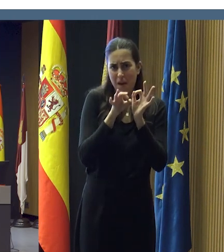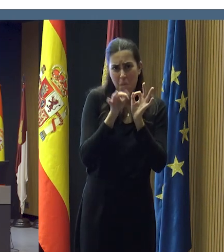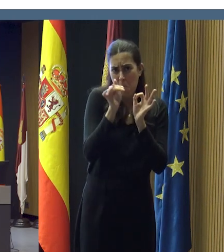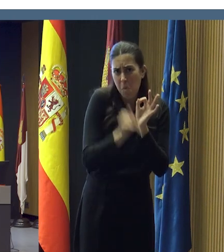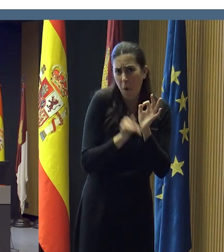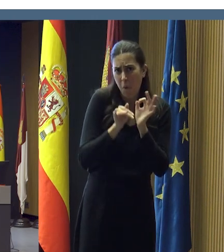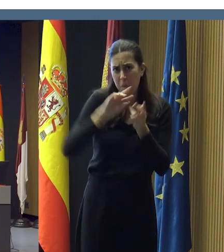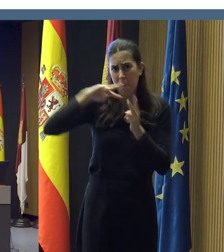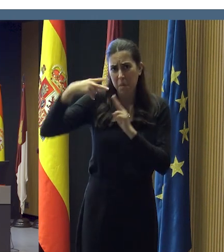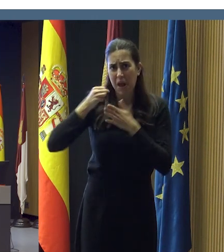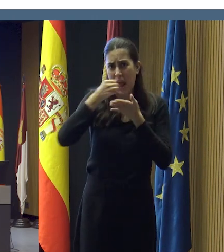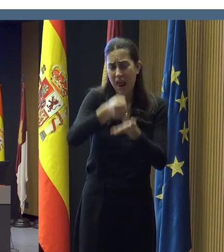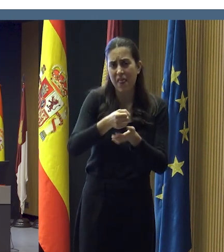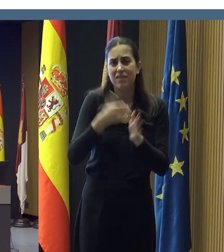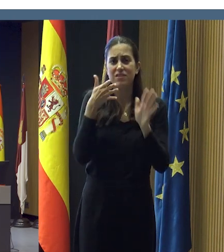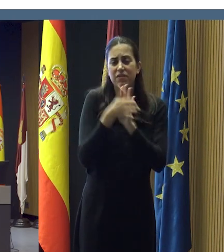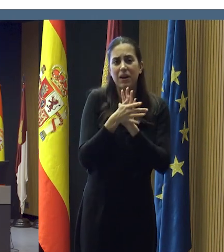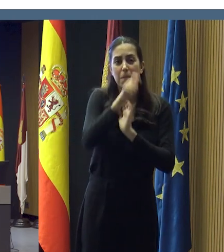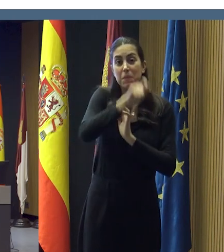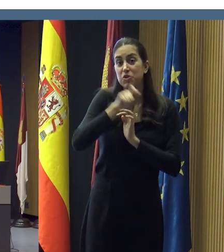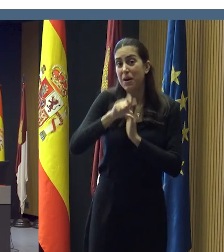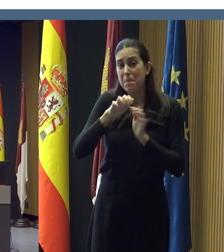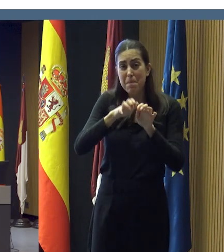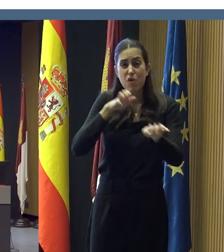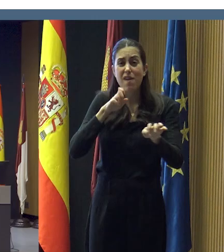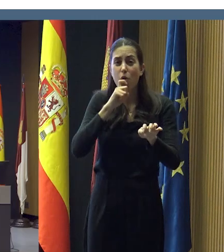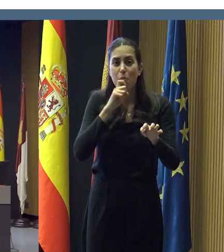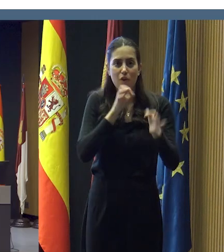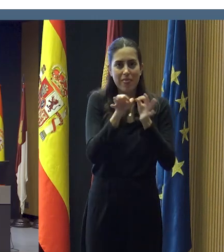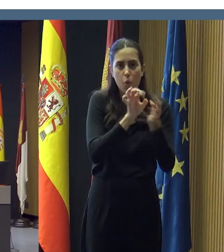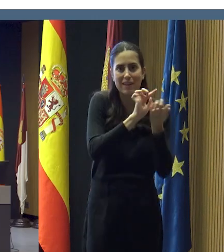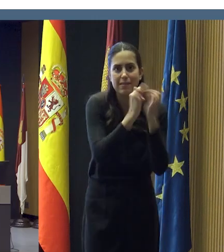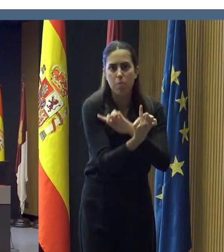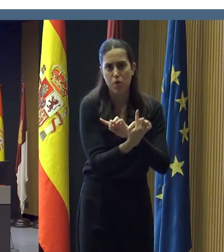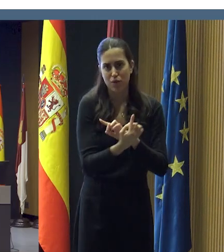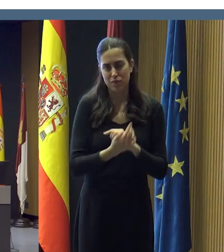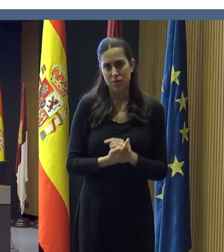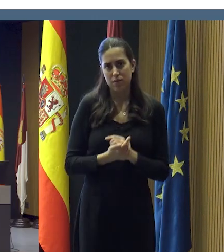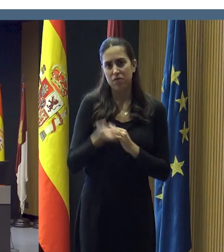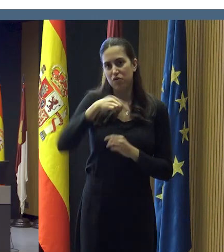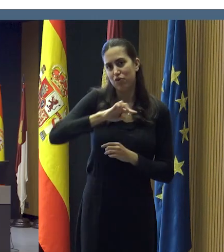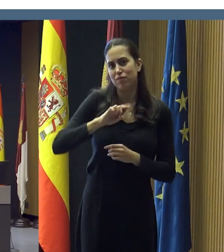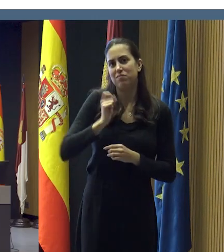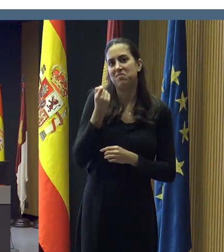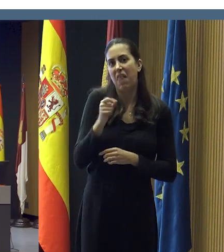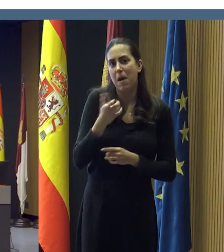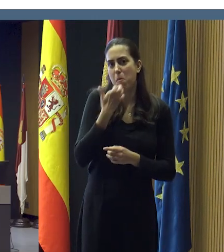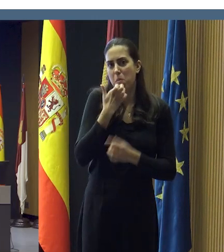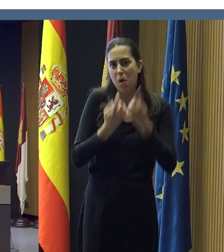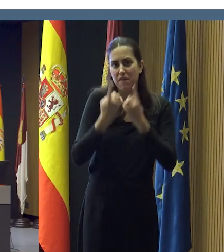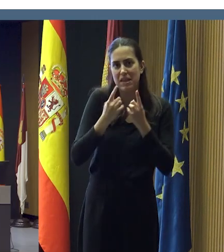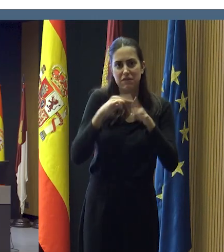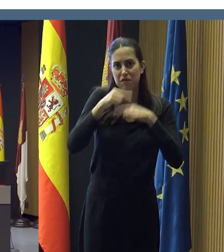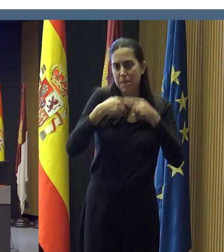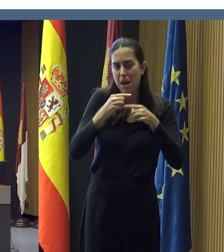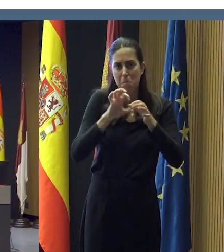hereda, ¿eh? La mayoría los tenemos por mutaciones, o sea, es una enfermedad genética, pero muchas veces no es hereditaria. En el cáncer de mama sí